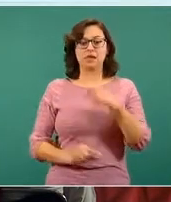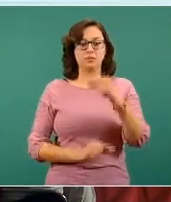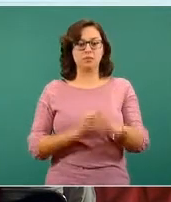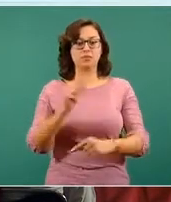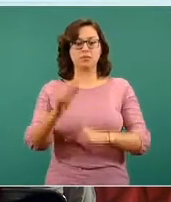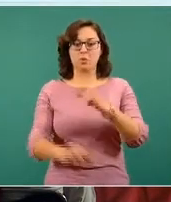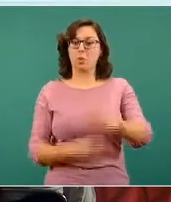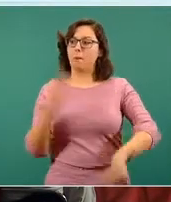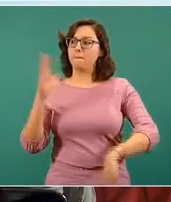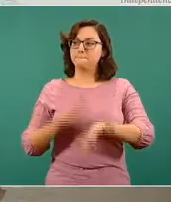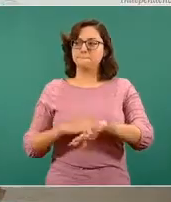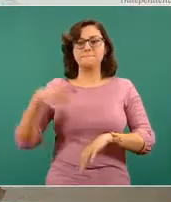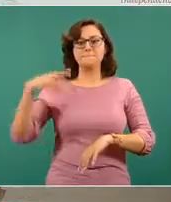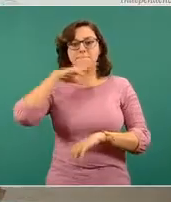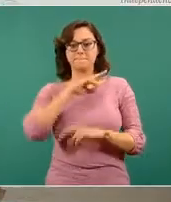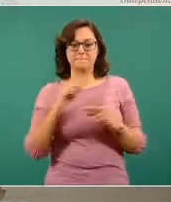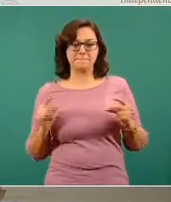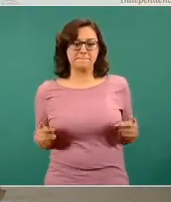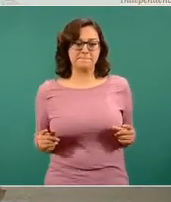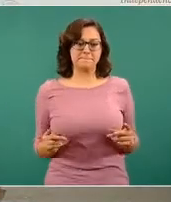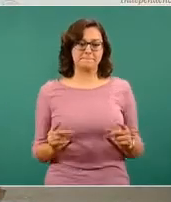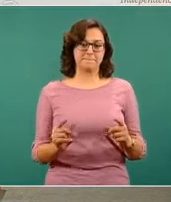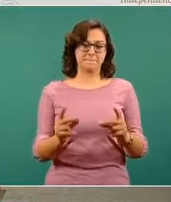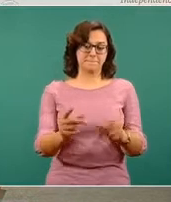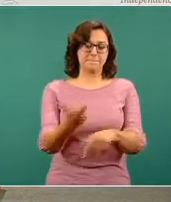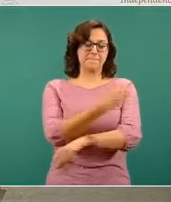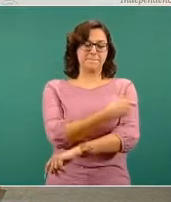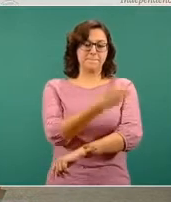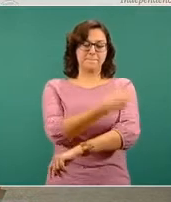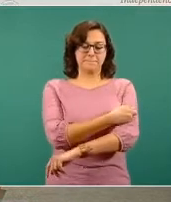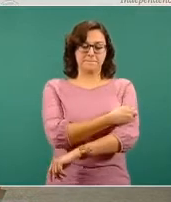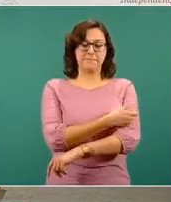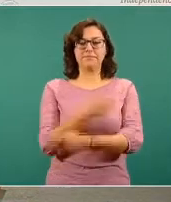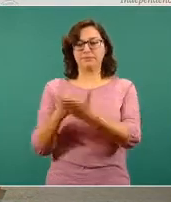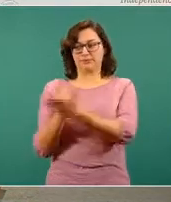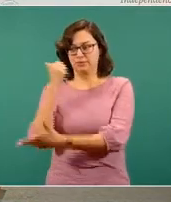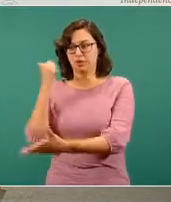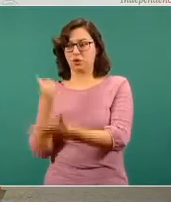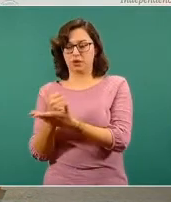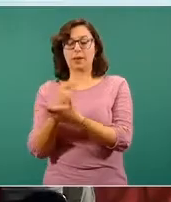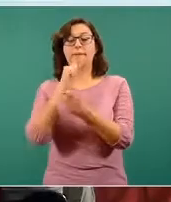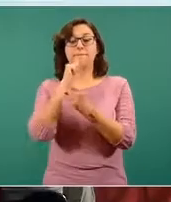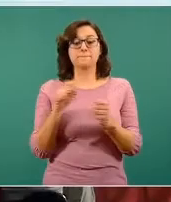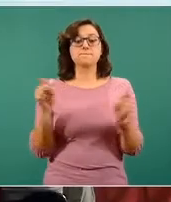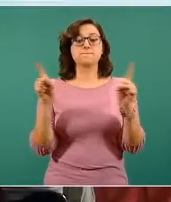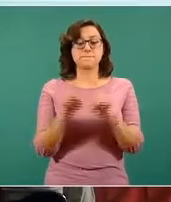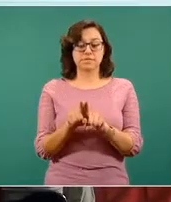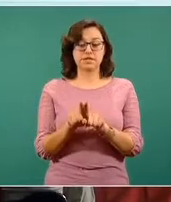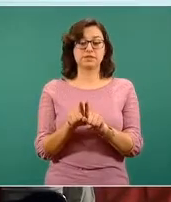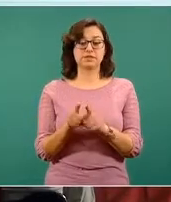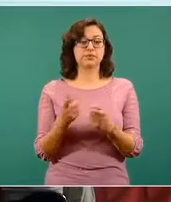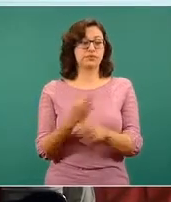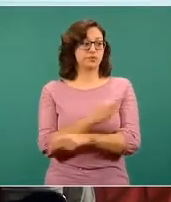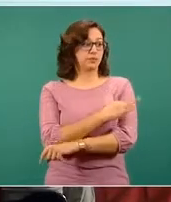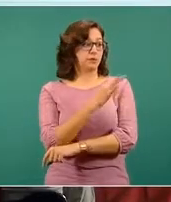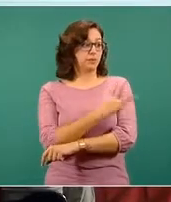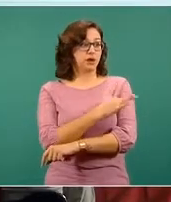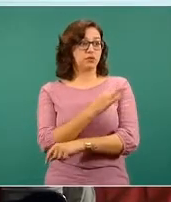velocidad de aplicación en la medida en que estamos en ciudades y también en la medida en que tenemos un abastecimiento